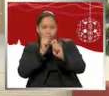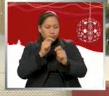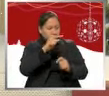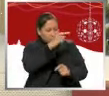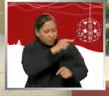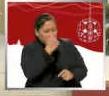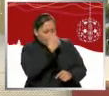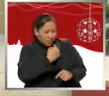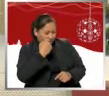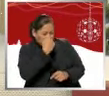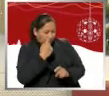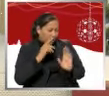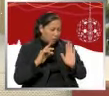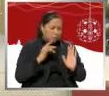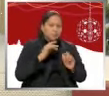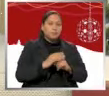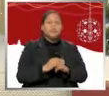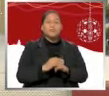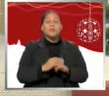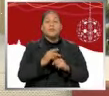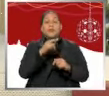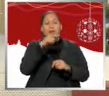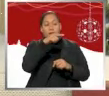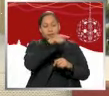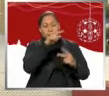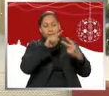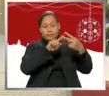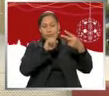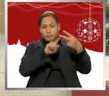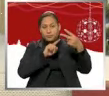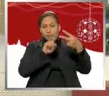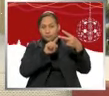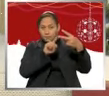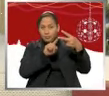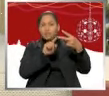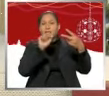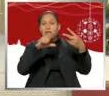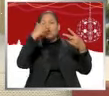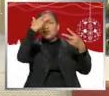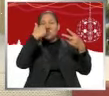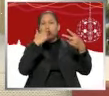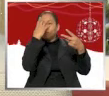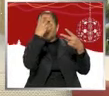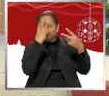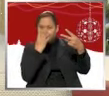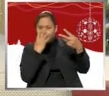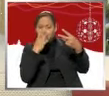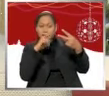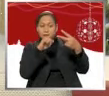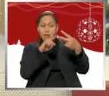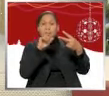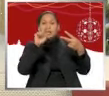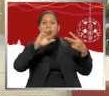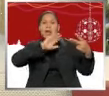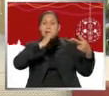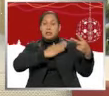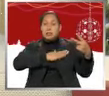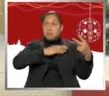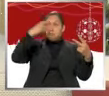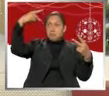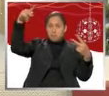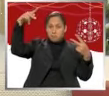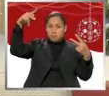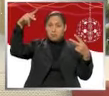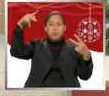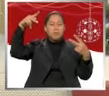fisonomía, y que tuvo un papel importante en la Noche Triste. Entonces los españoles se fueron